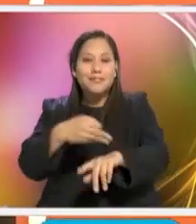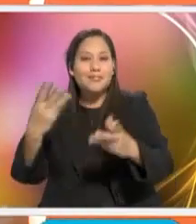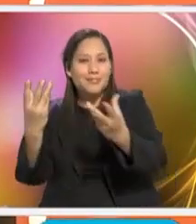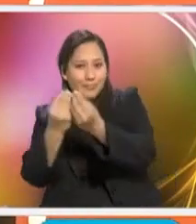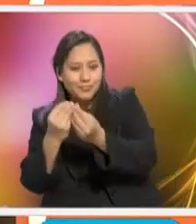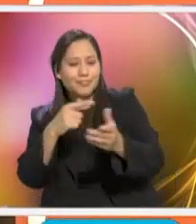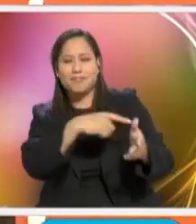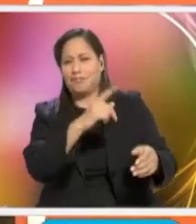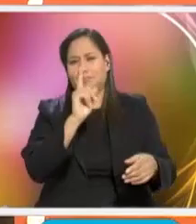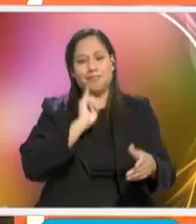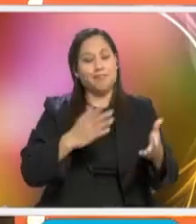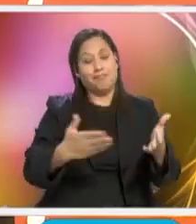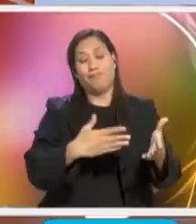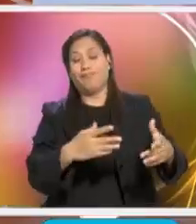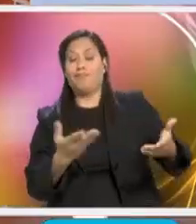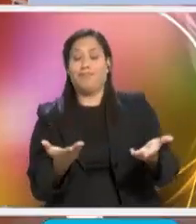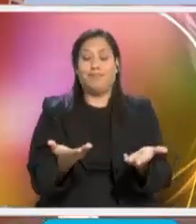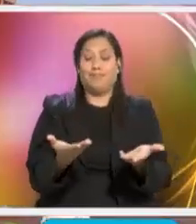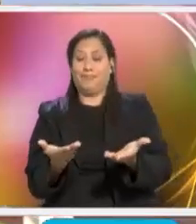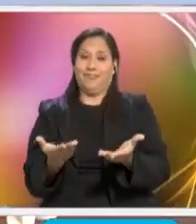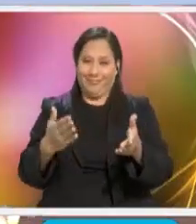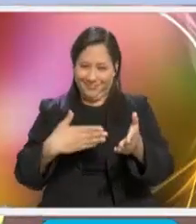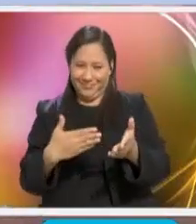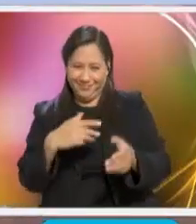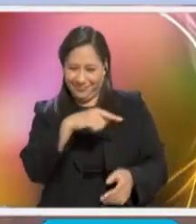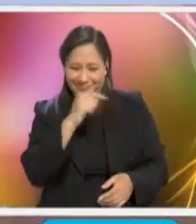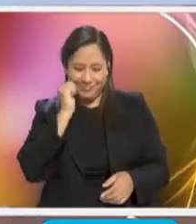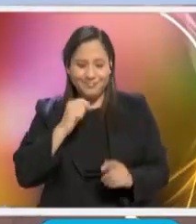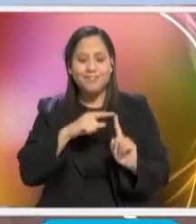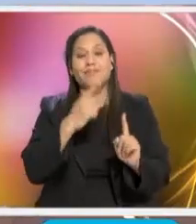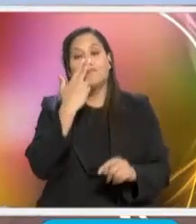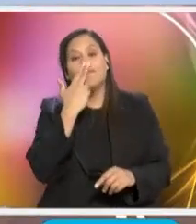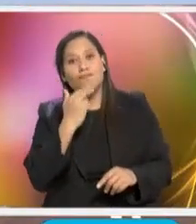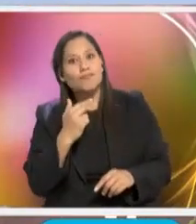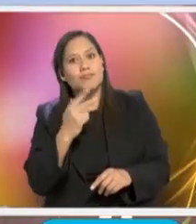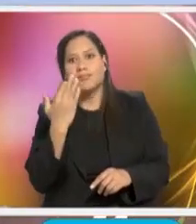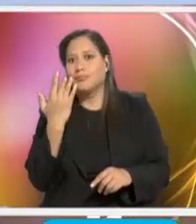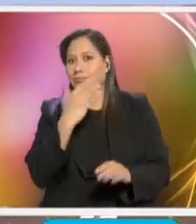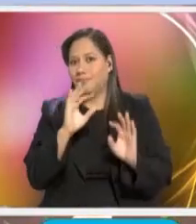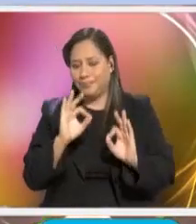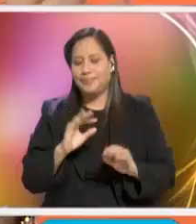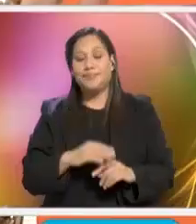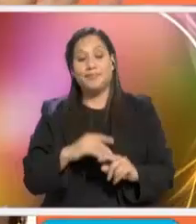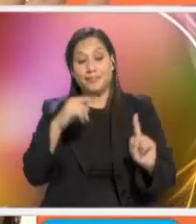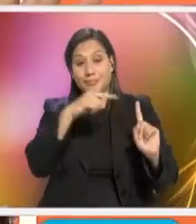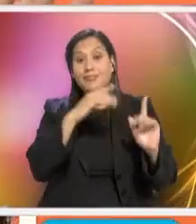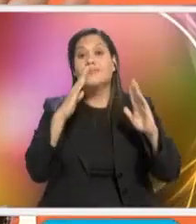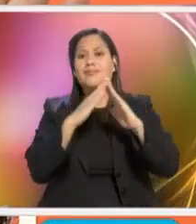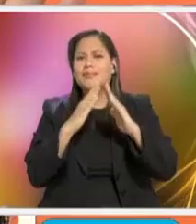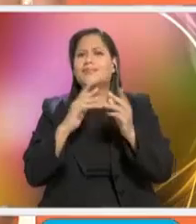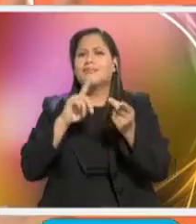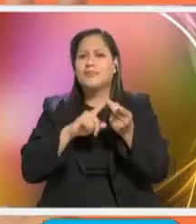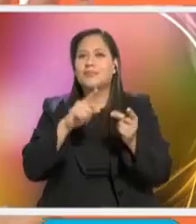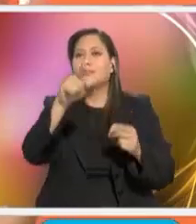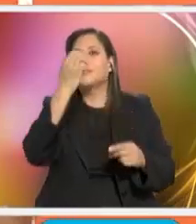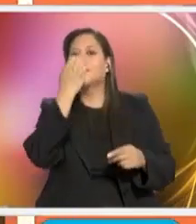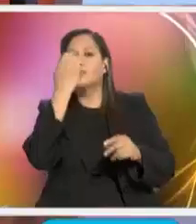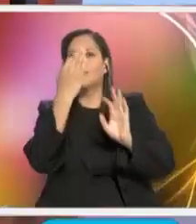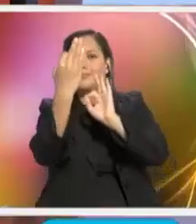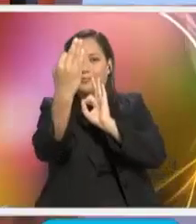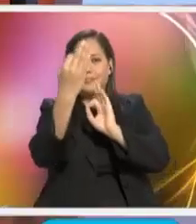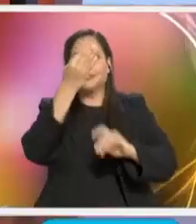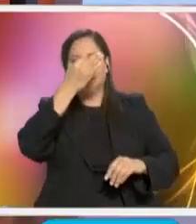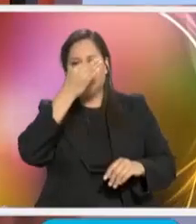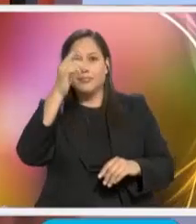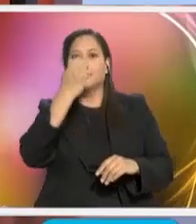le engrandecían todos sus guisados, sus postres. Y ella vive cerca de una escuela